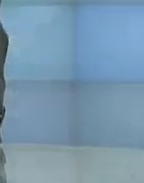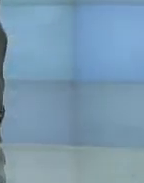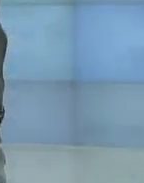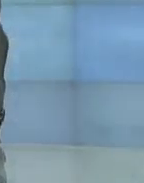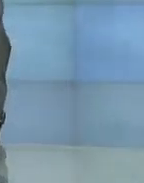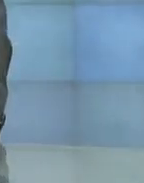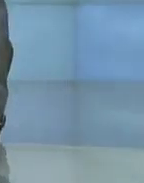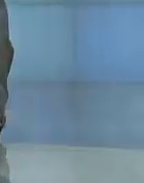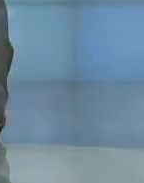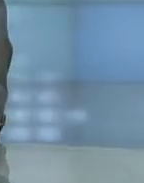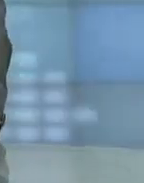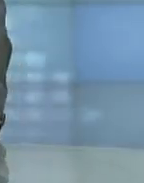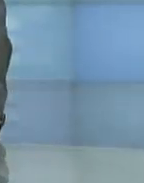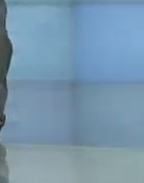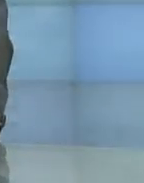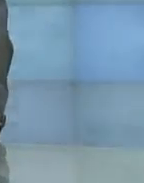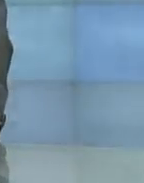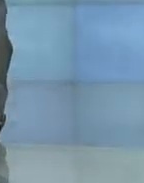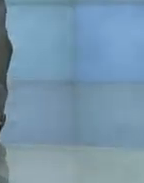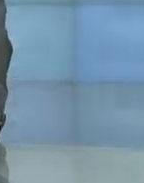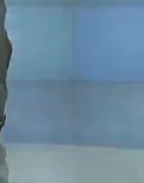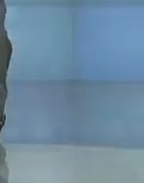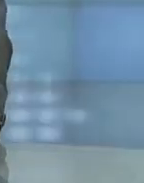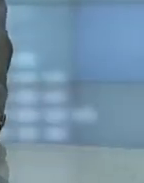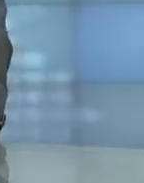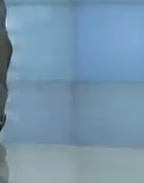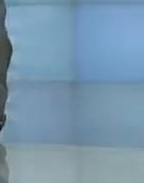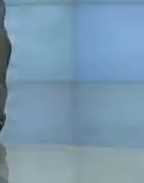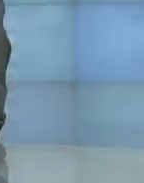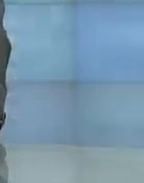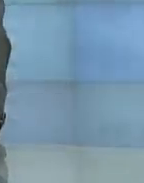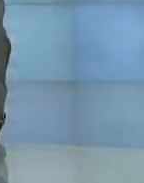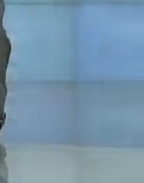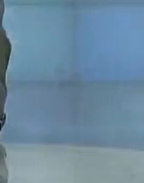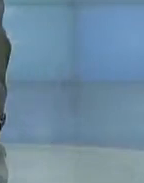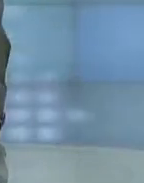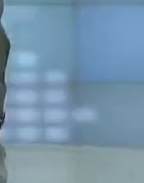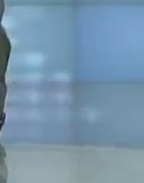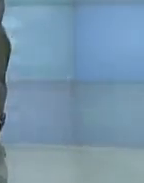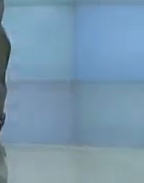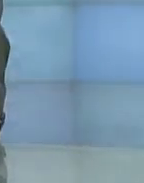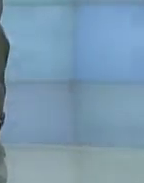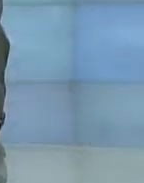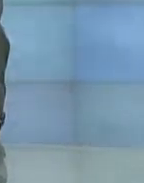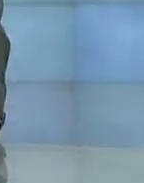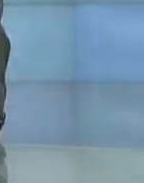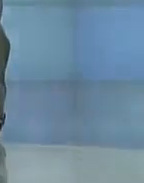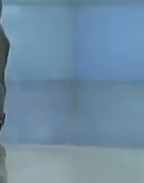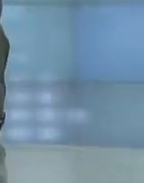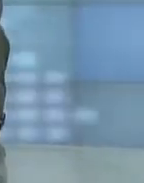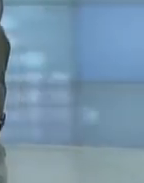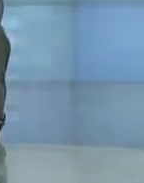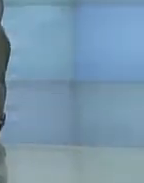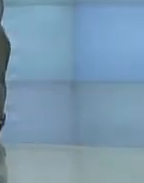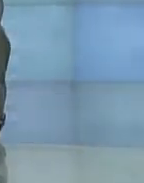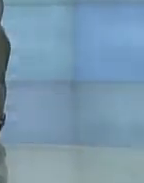Y en el marco del Jueves de Salud, hay actividad presidencial. En este contexto, damos cobertura a esta actividad.